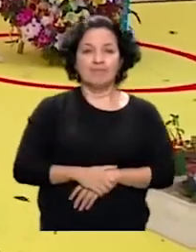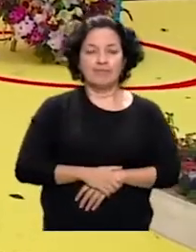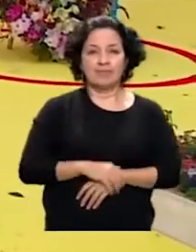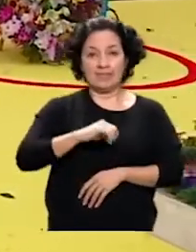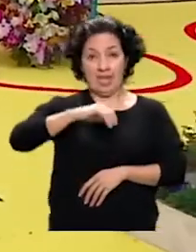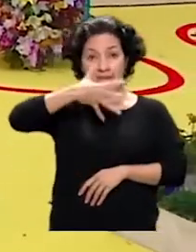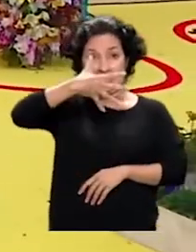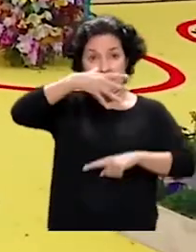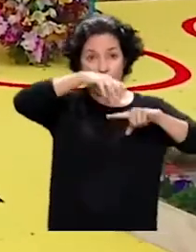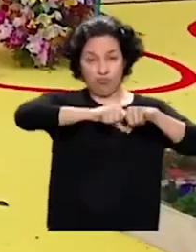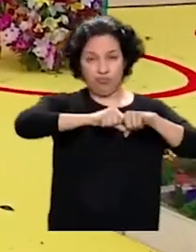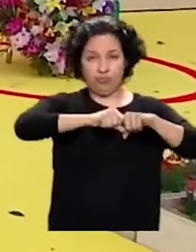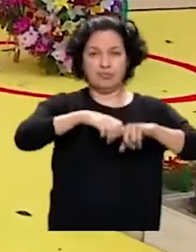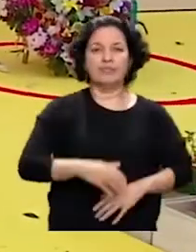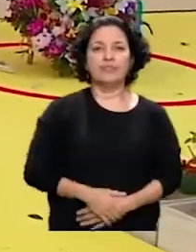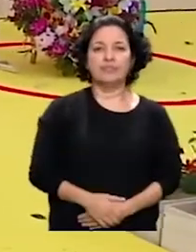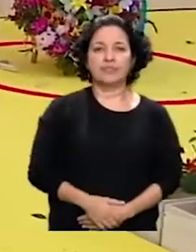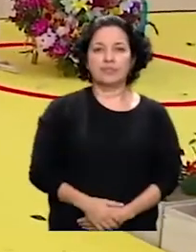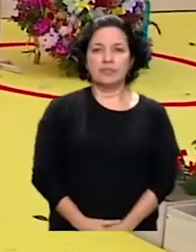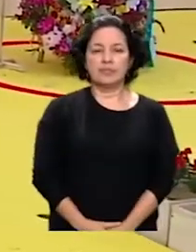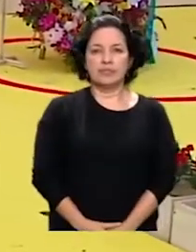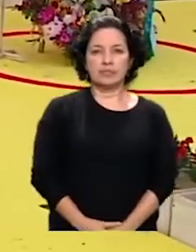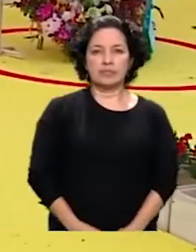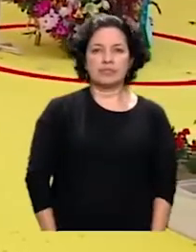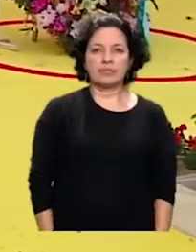Quinto lugar, quinto puesto,